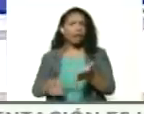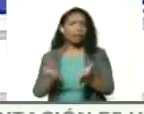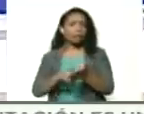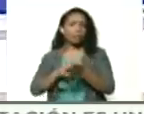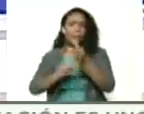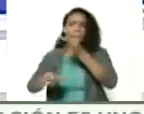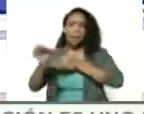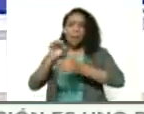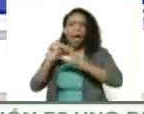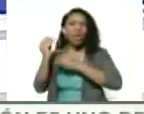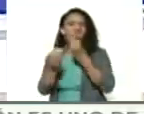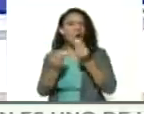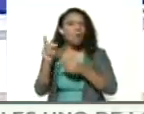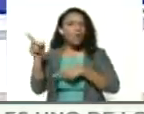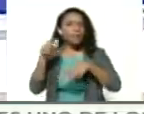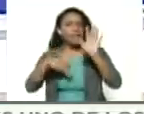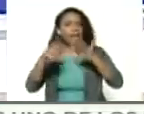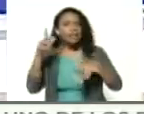Como ese 13 de abril,